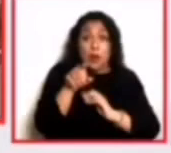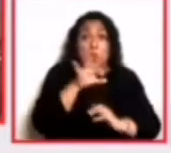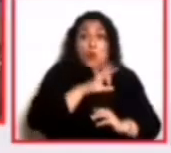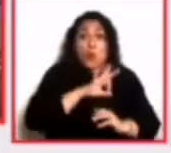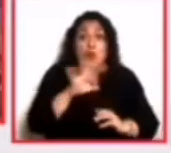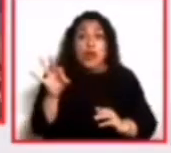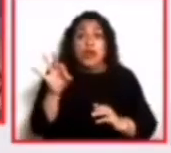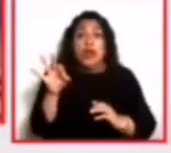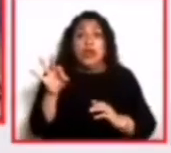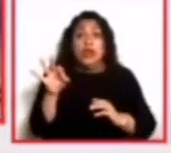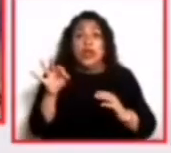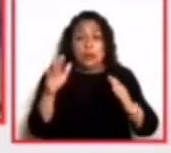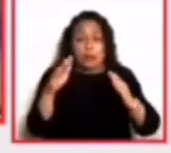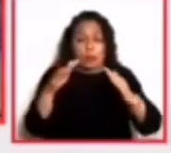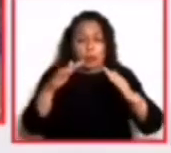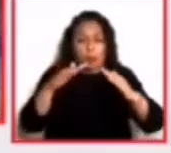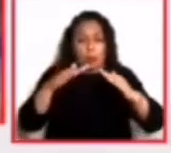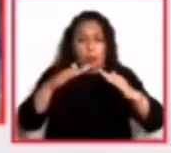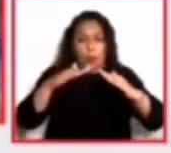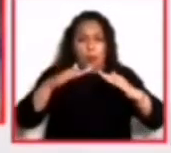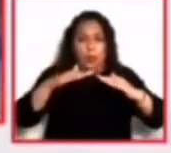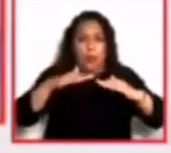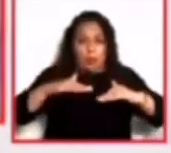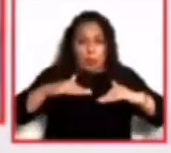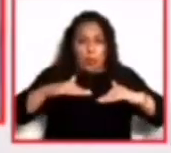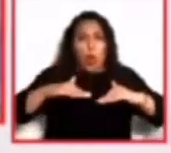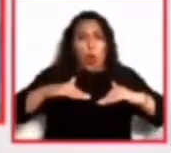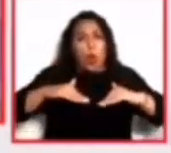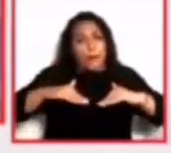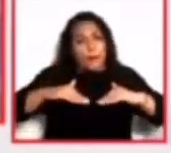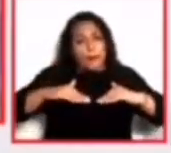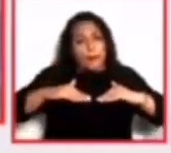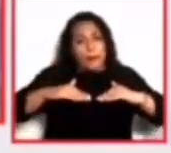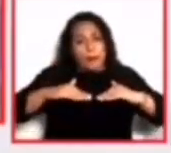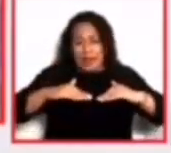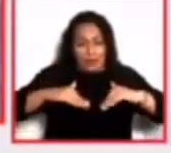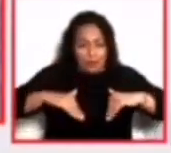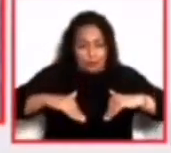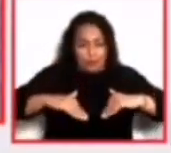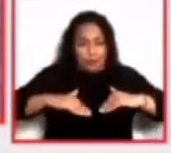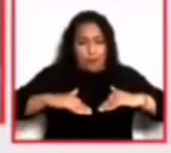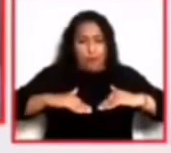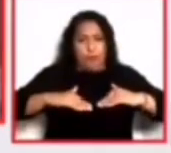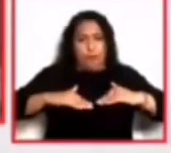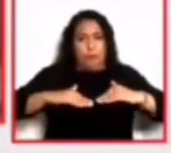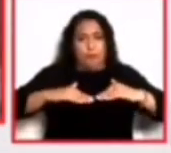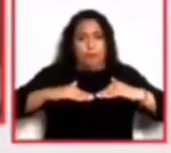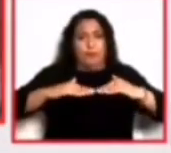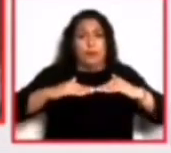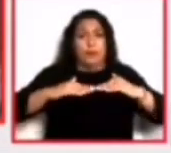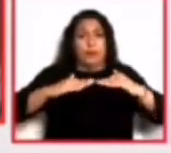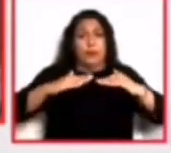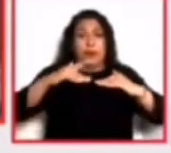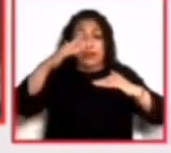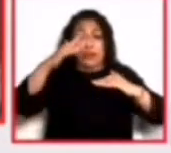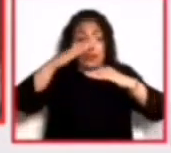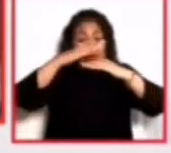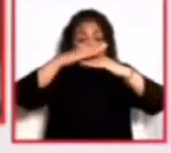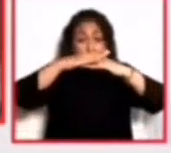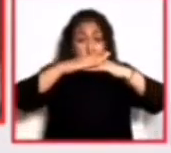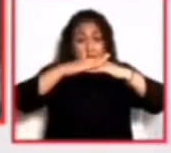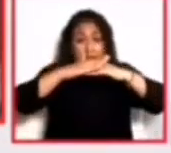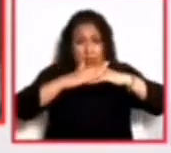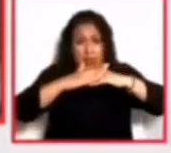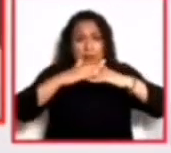se vayan hundiendo, o vayan saliendo, más bien emergiendo, la catedral se vaya hundiendo de una manera